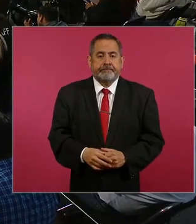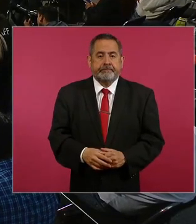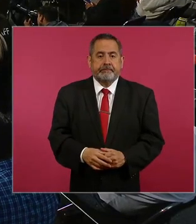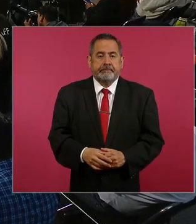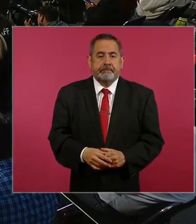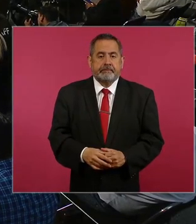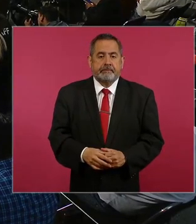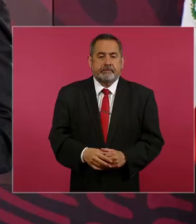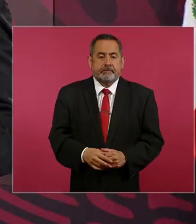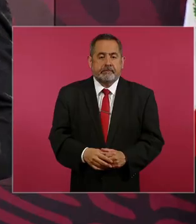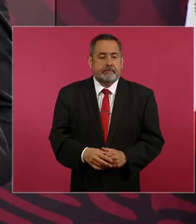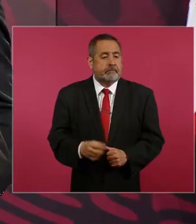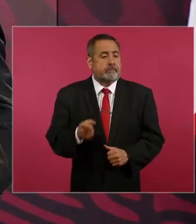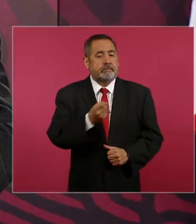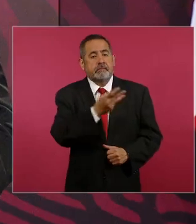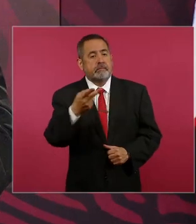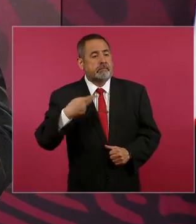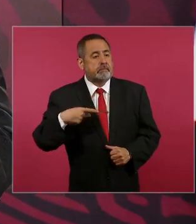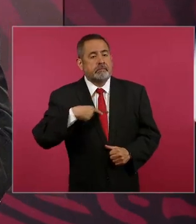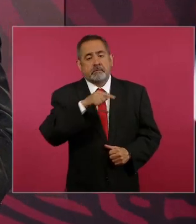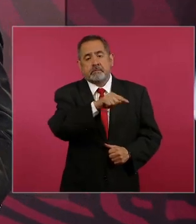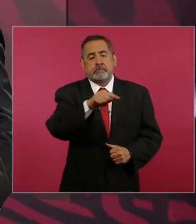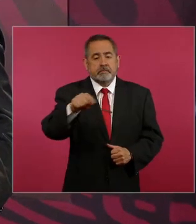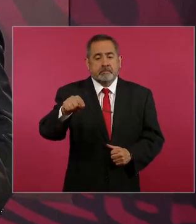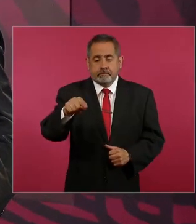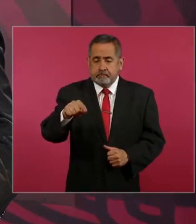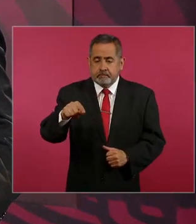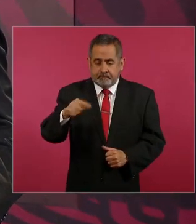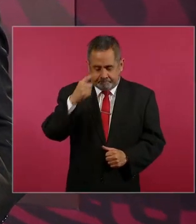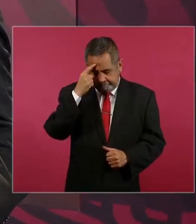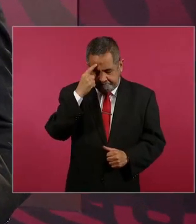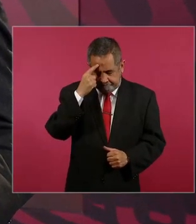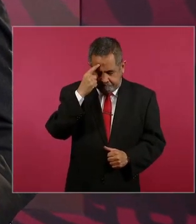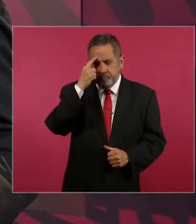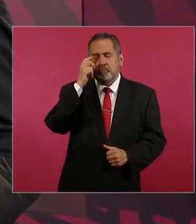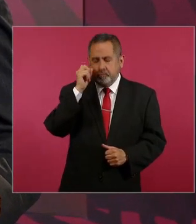hay gente que que rectifica